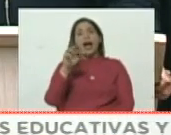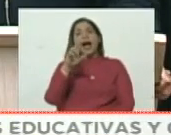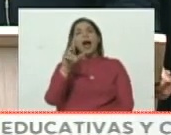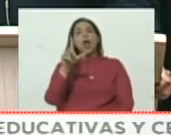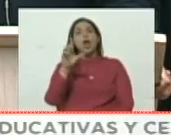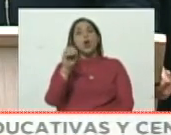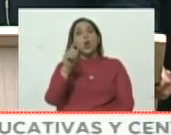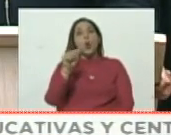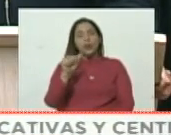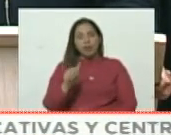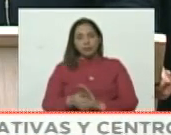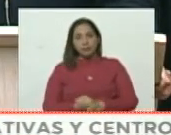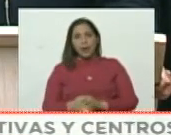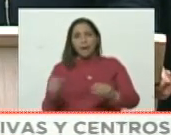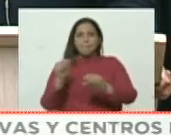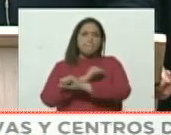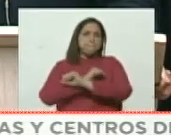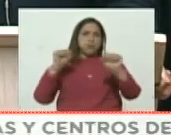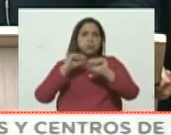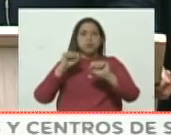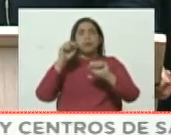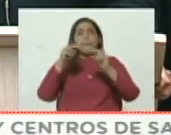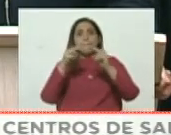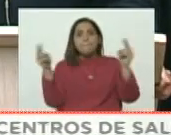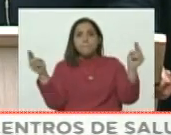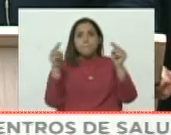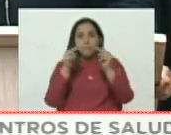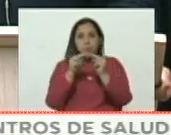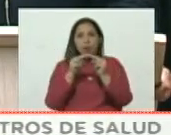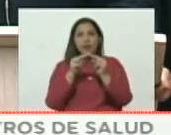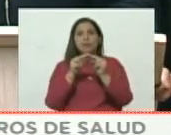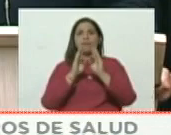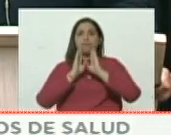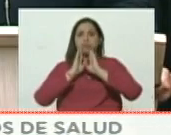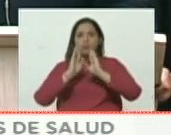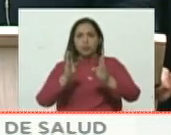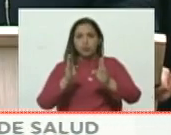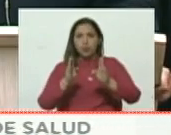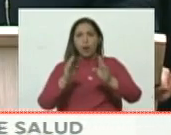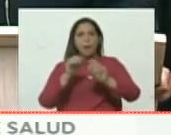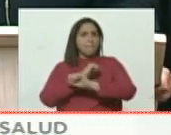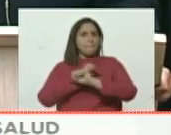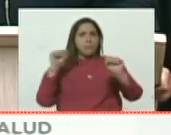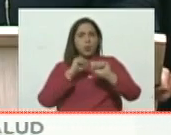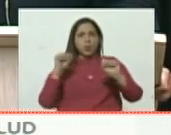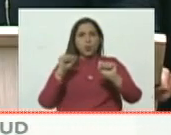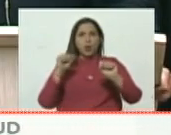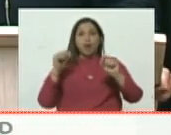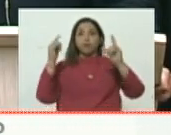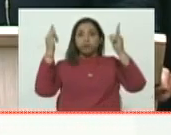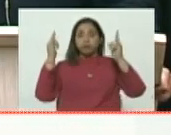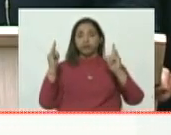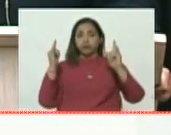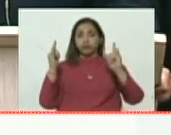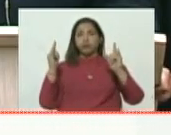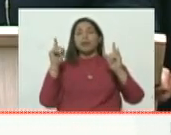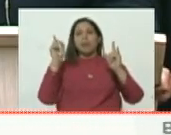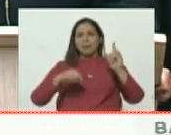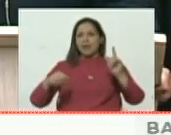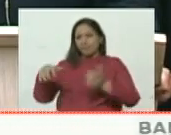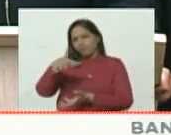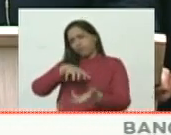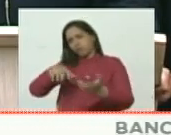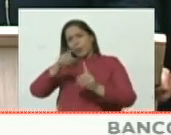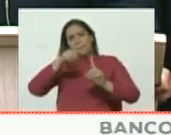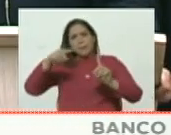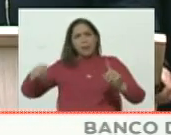la voladura de puentes, voladuras de viaductos, voladuras de antenas de transmisión, sabotajes